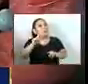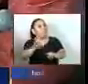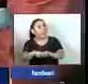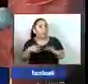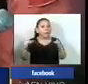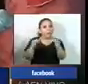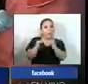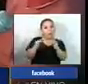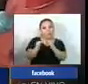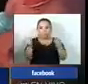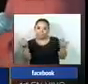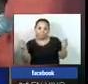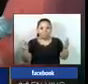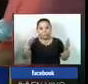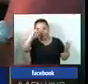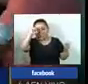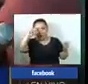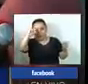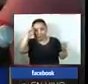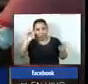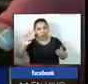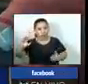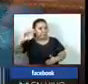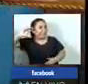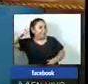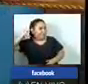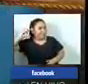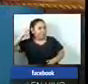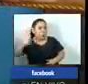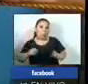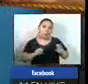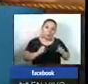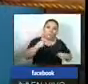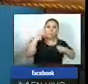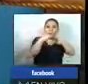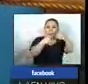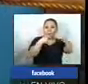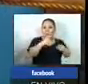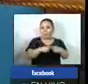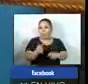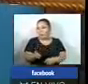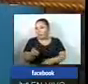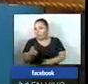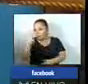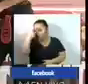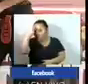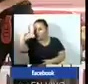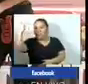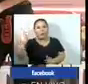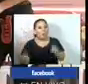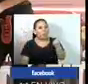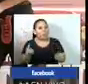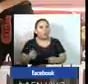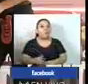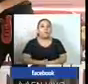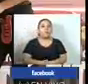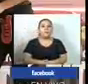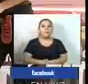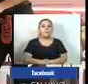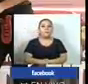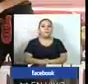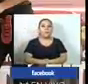el trabajo de DJ junto con la máscara pero cuáles son sus sueños a corto plazo Más afición